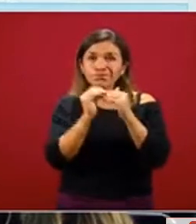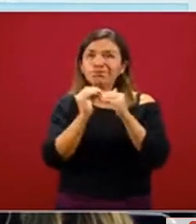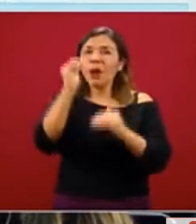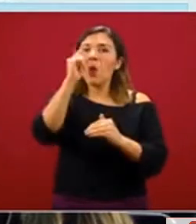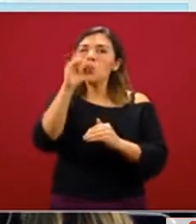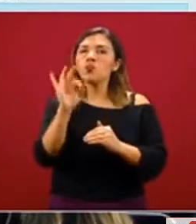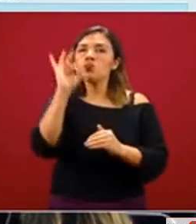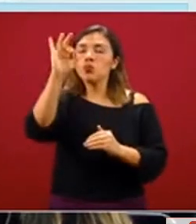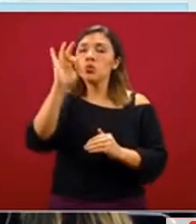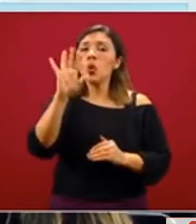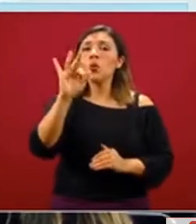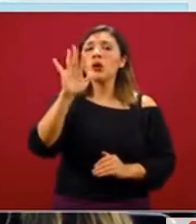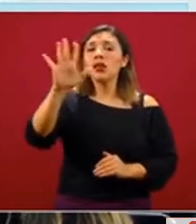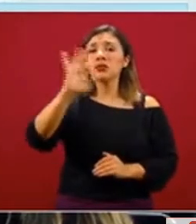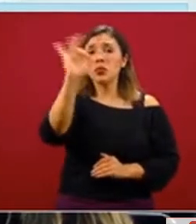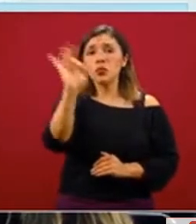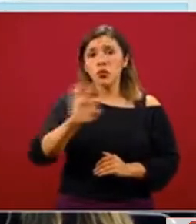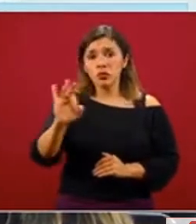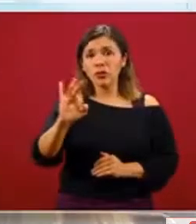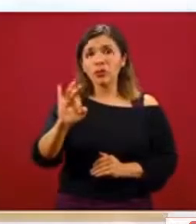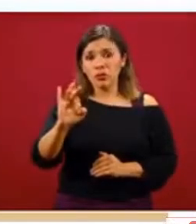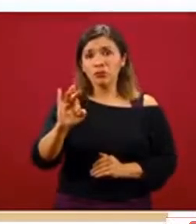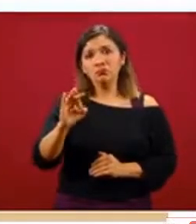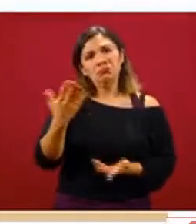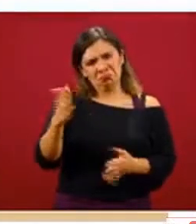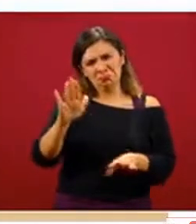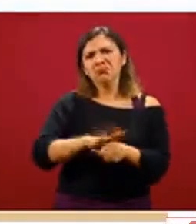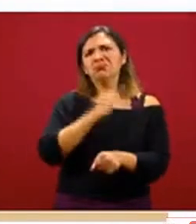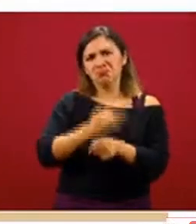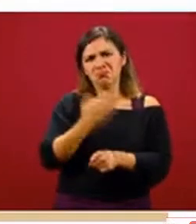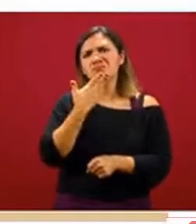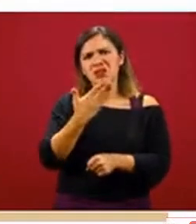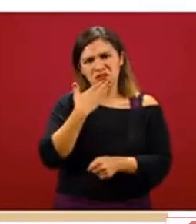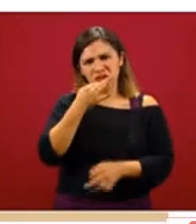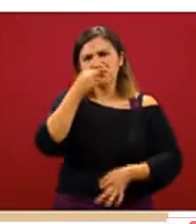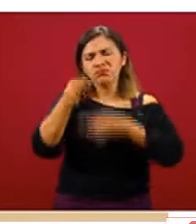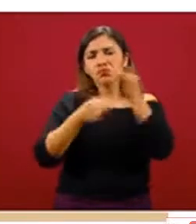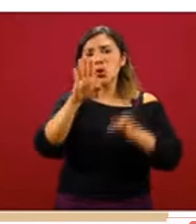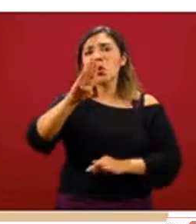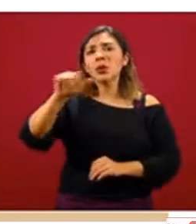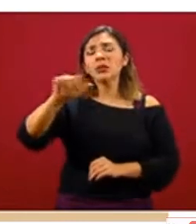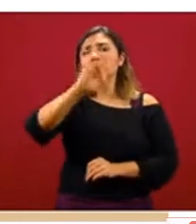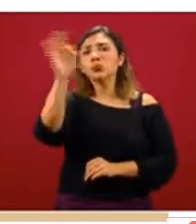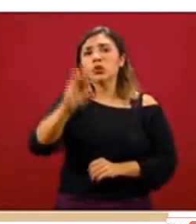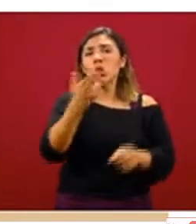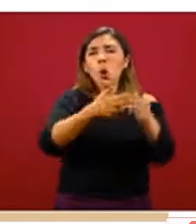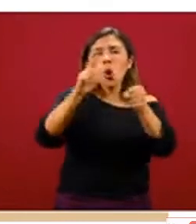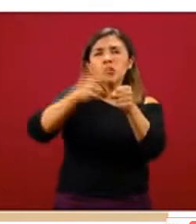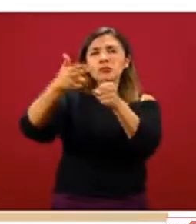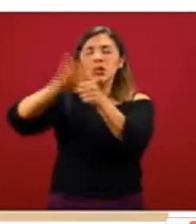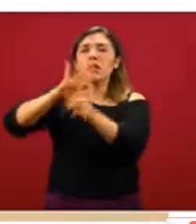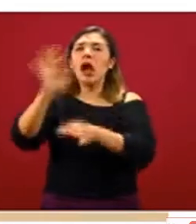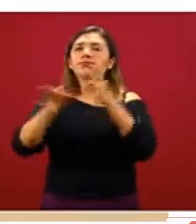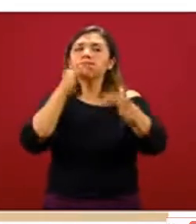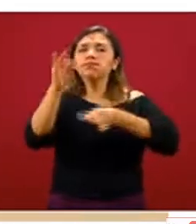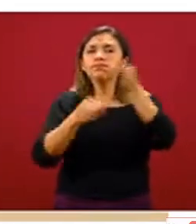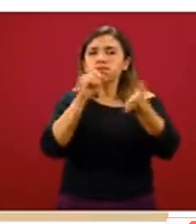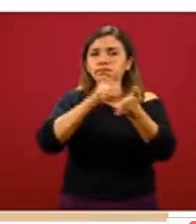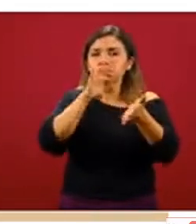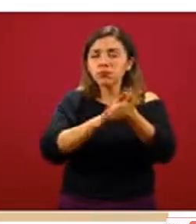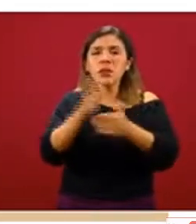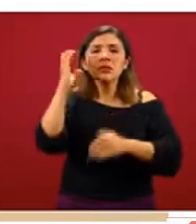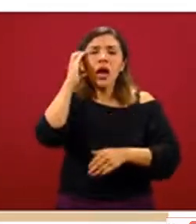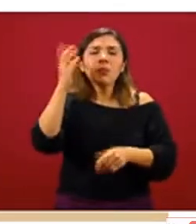más, 45%, es una buena tasa de notificación, el 96% de las unidades notificaron sus